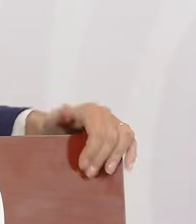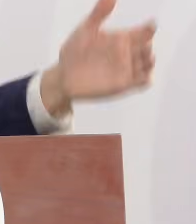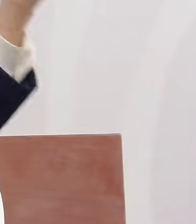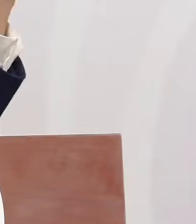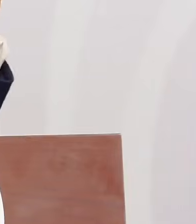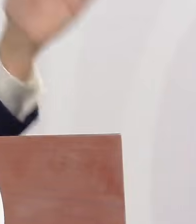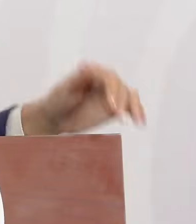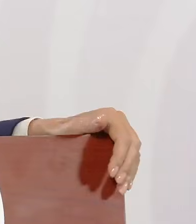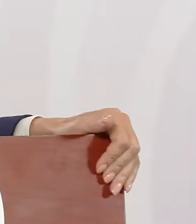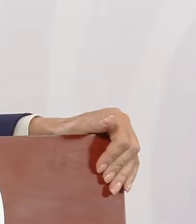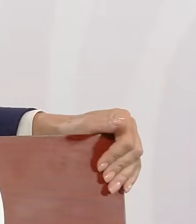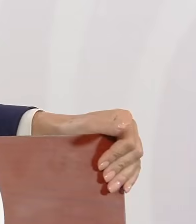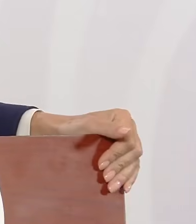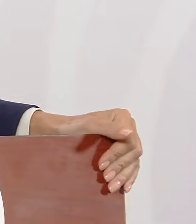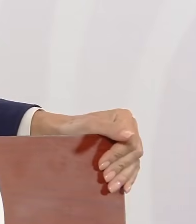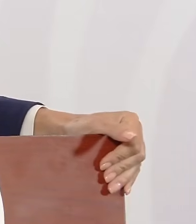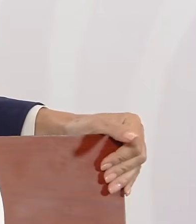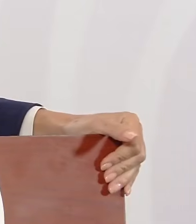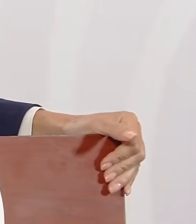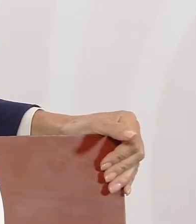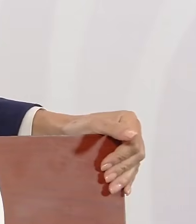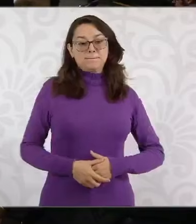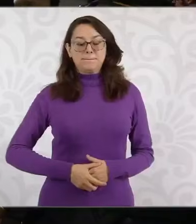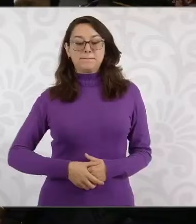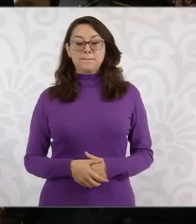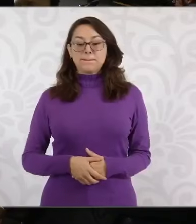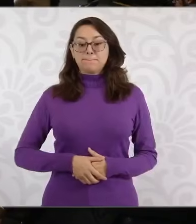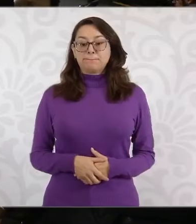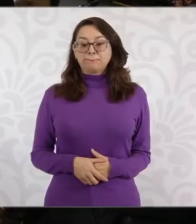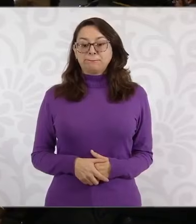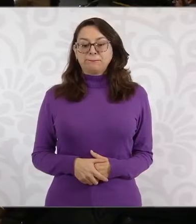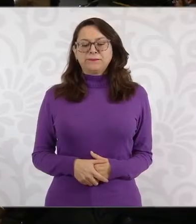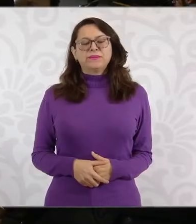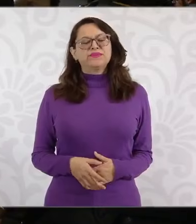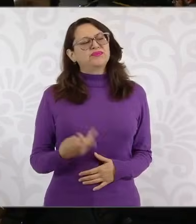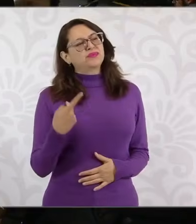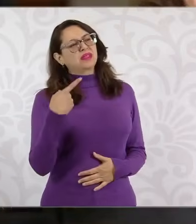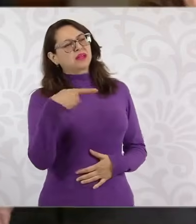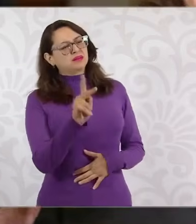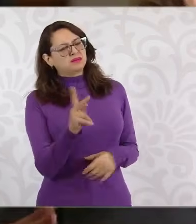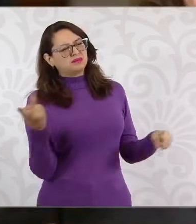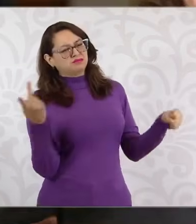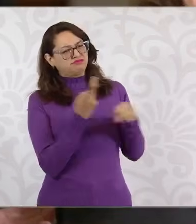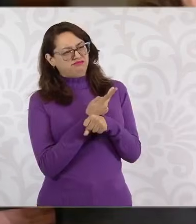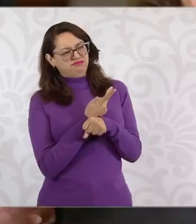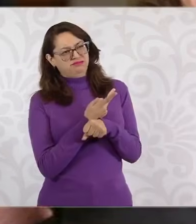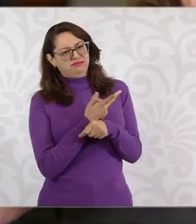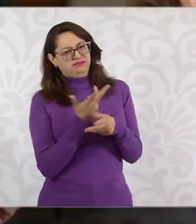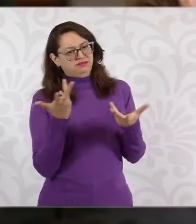mandato, si ya hay casillas? Pero eso no llevaría a que se generara un efecto como el de las elecciones,